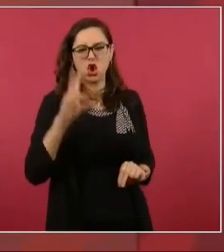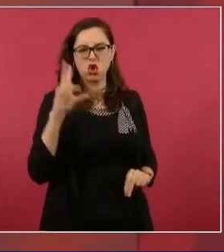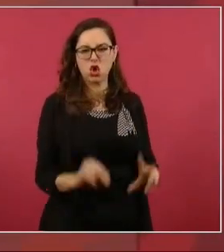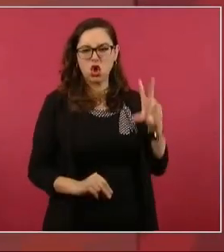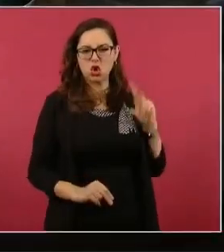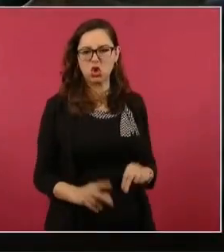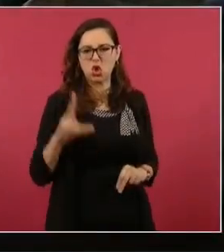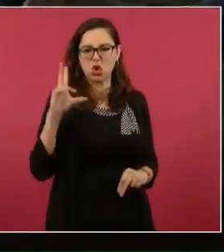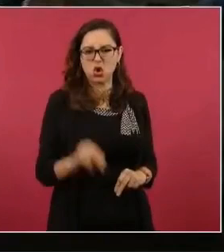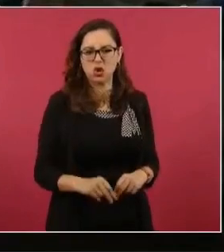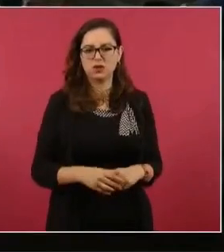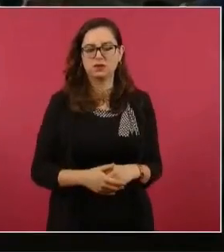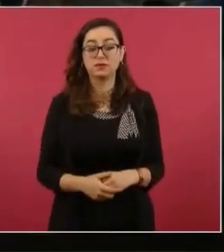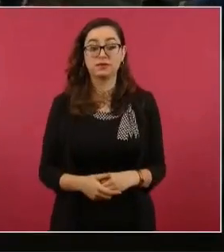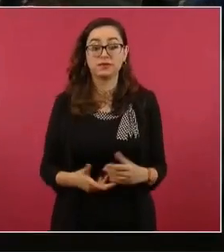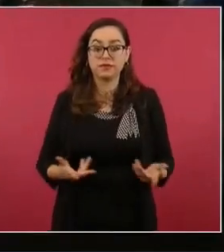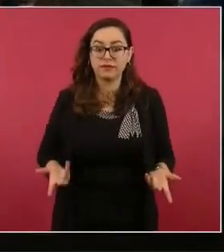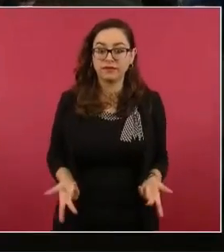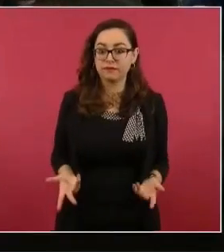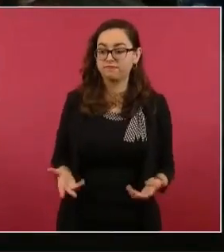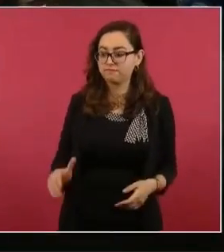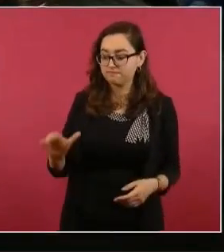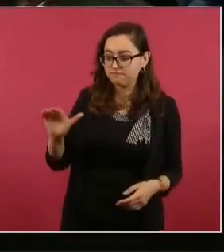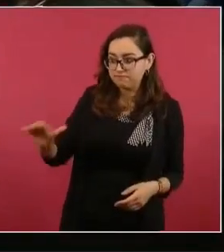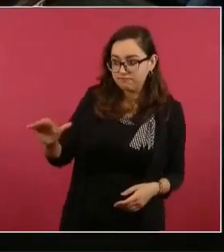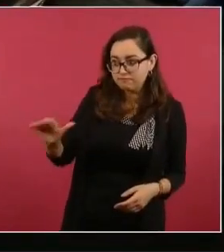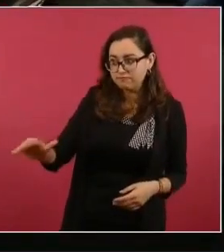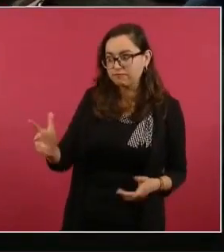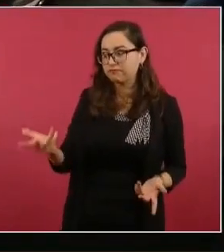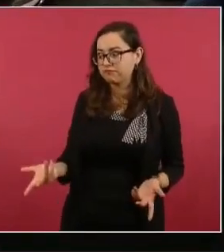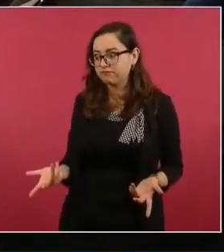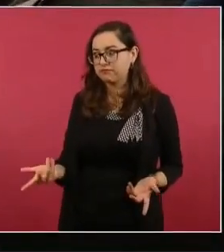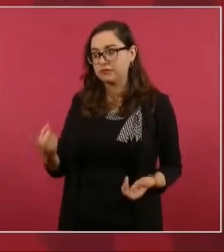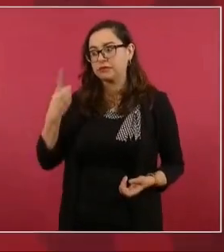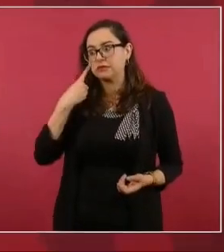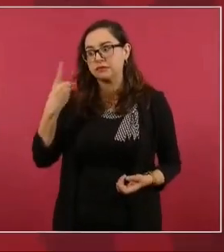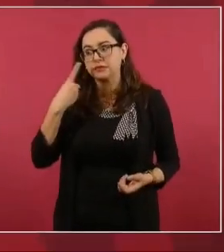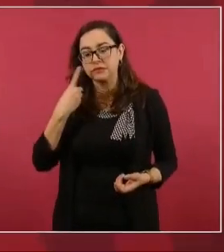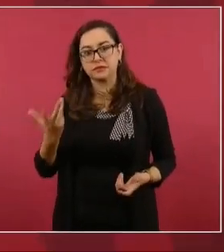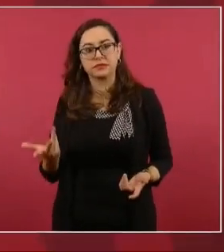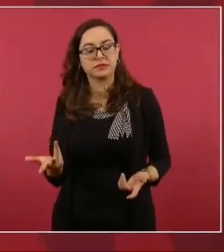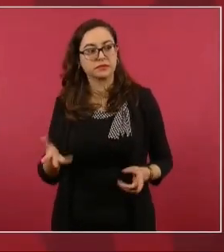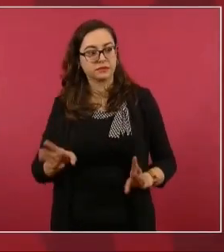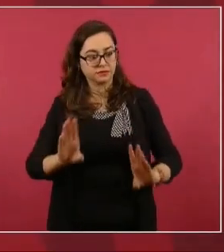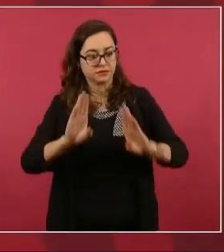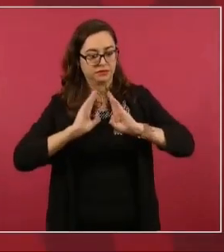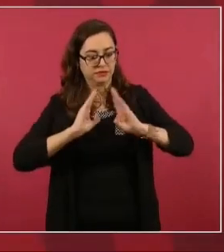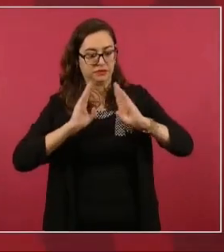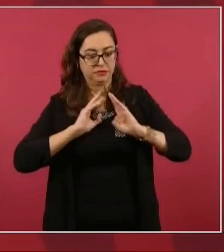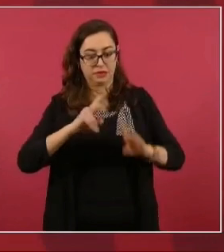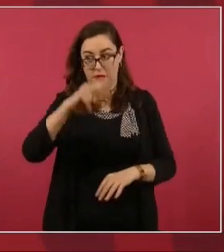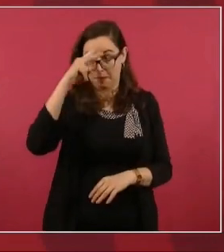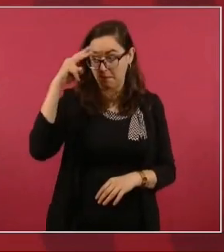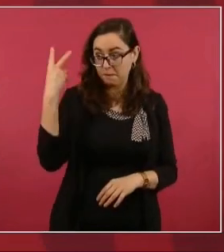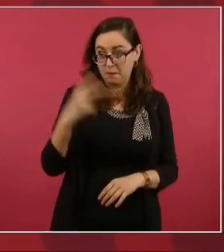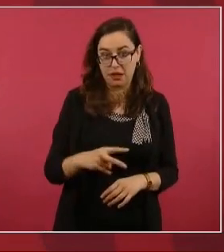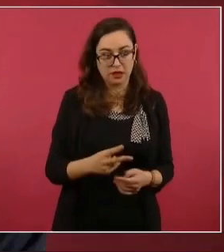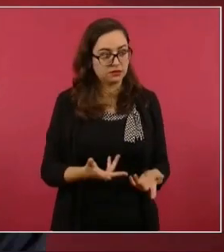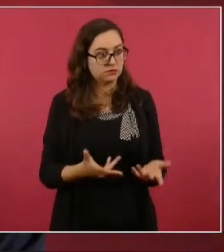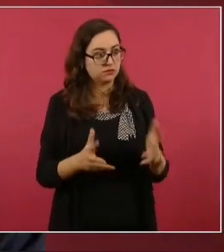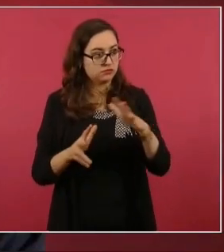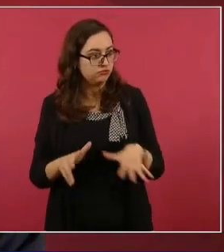Hemos estado repitiendo de que el ejército mexicano no es cualquier ejército.